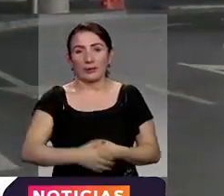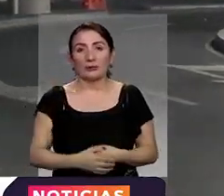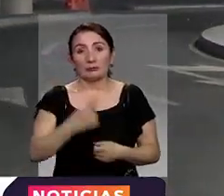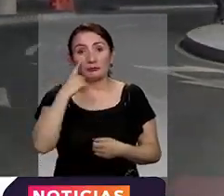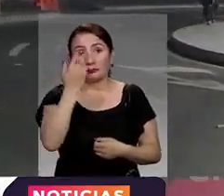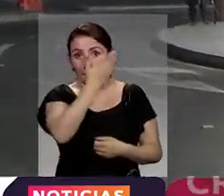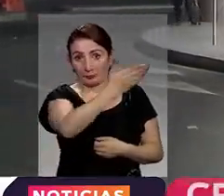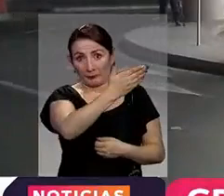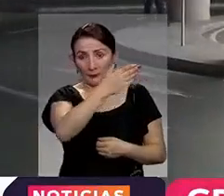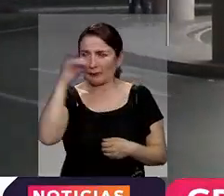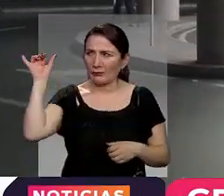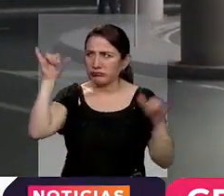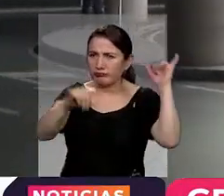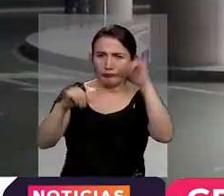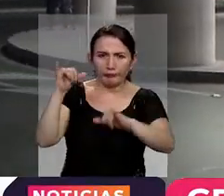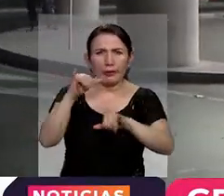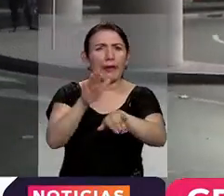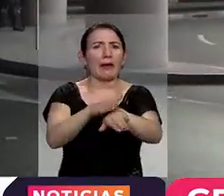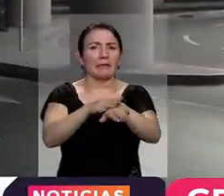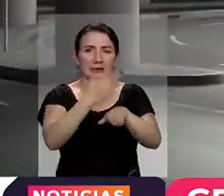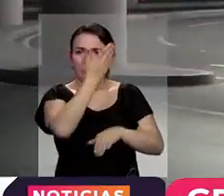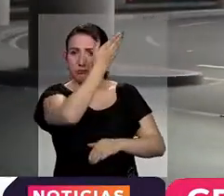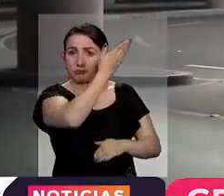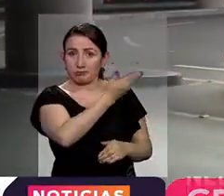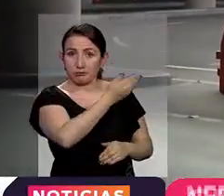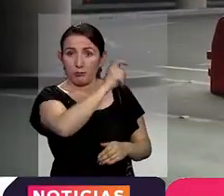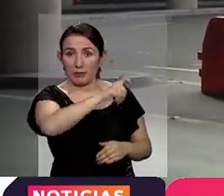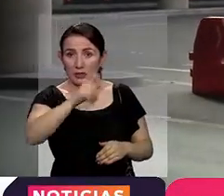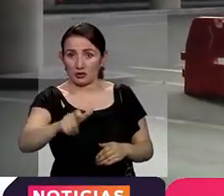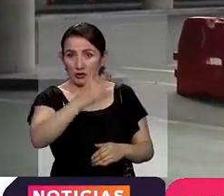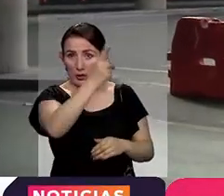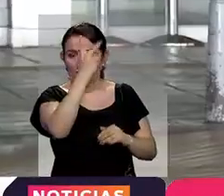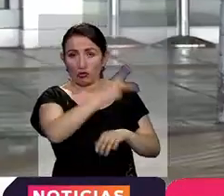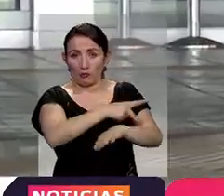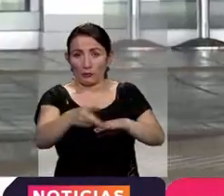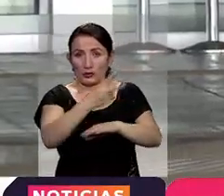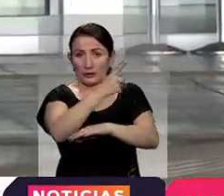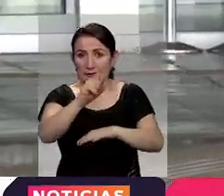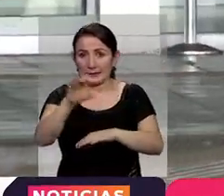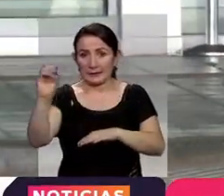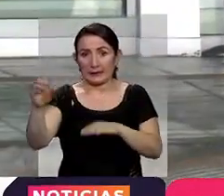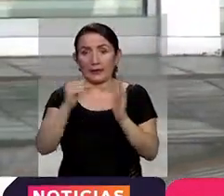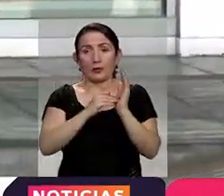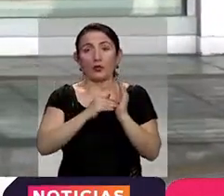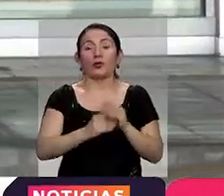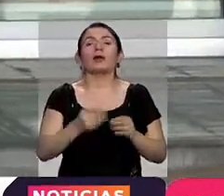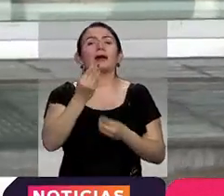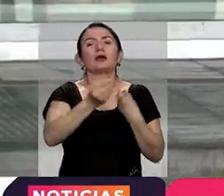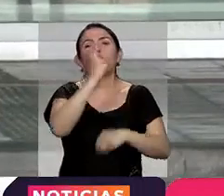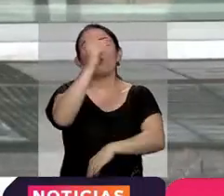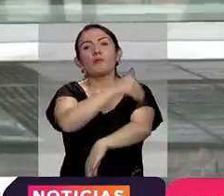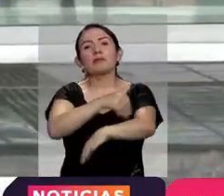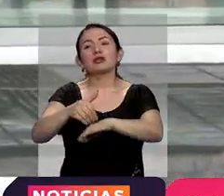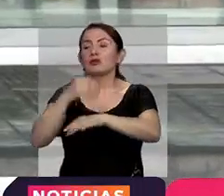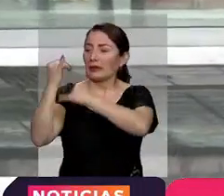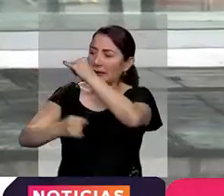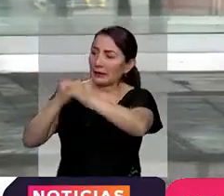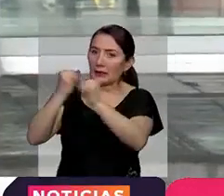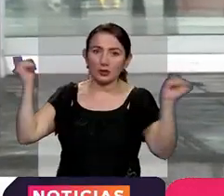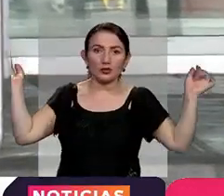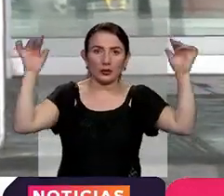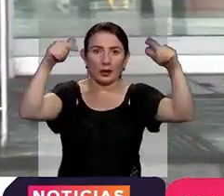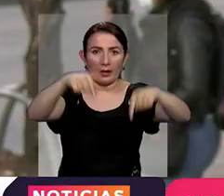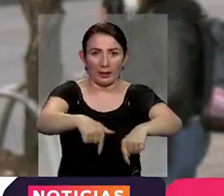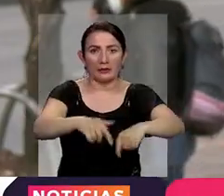La Aeronáutica Civil proyecta que 2.600.000 personas se movilizarán por el aeropuerto El Dorado. 1.000.000 corresponden a pasajeros